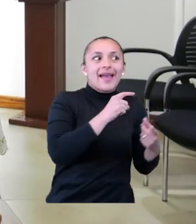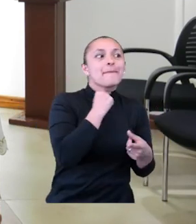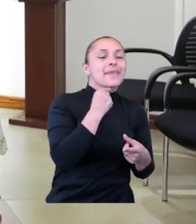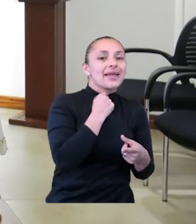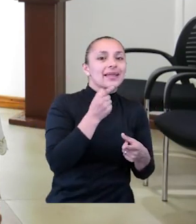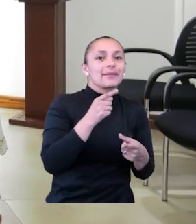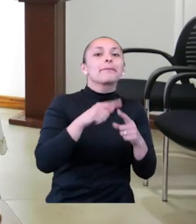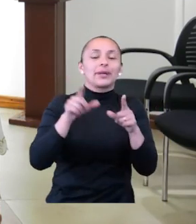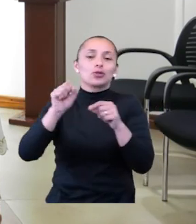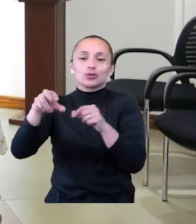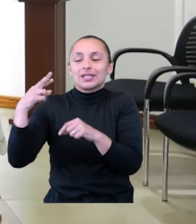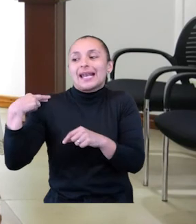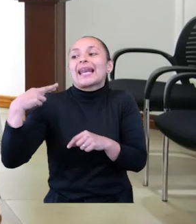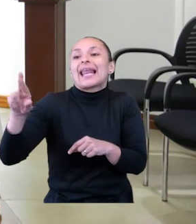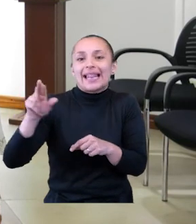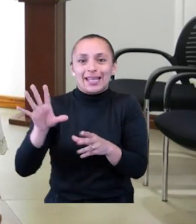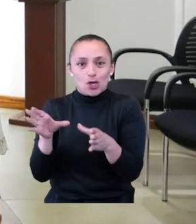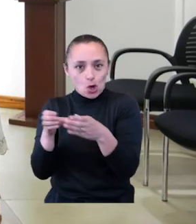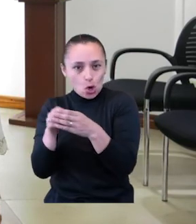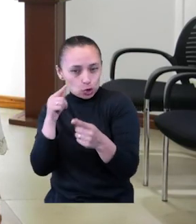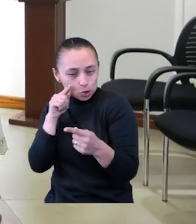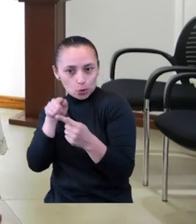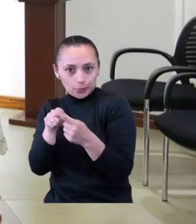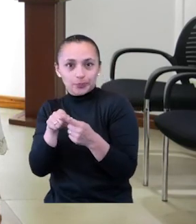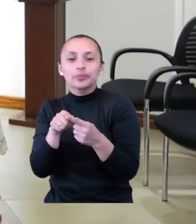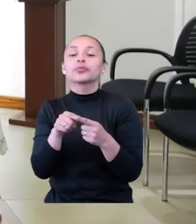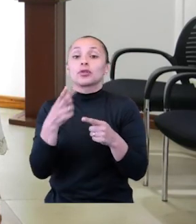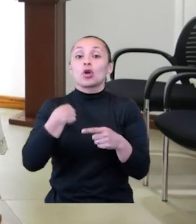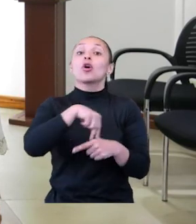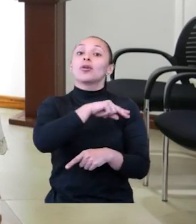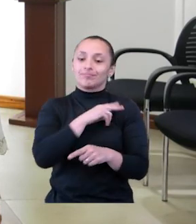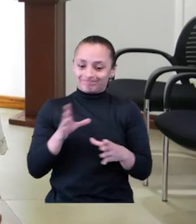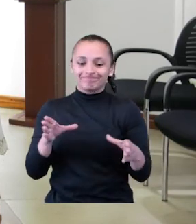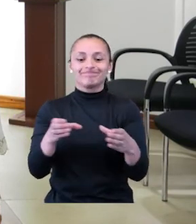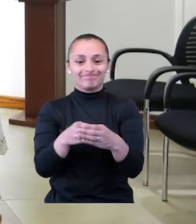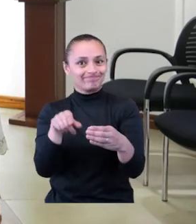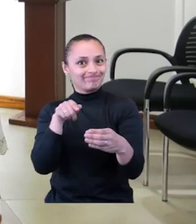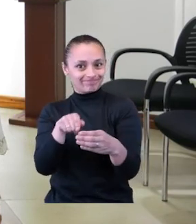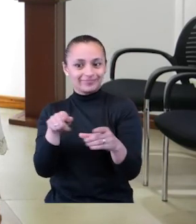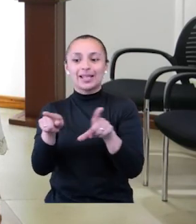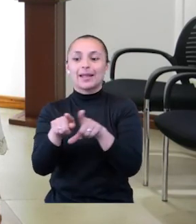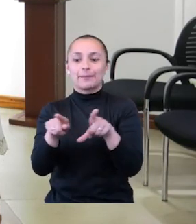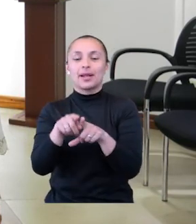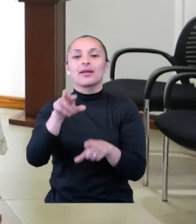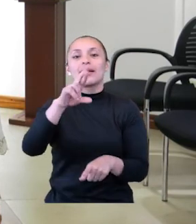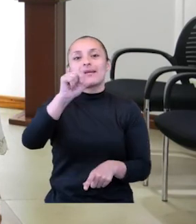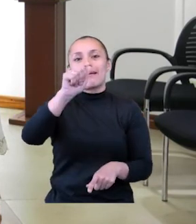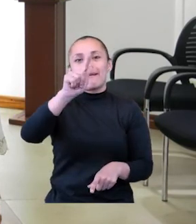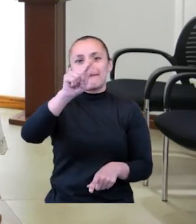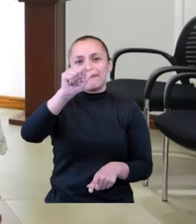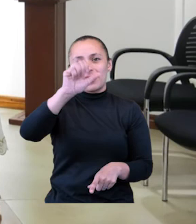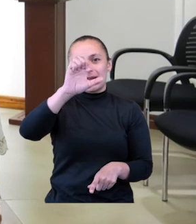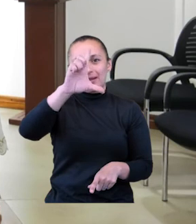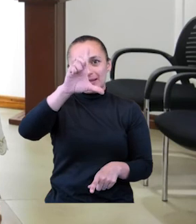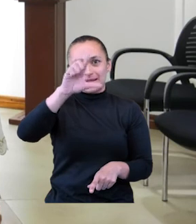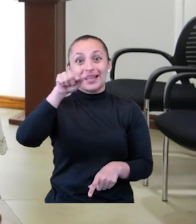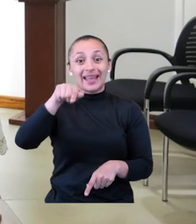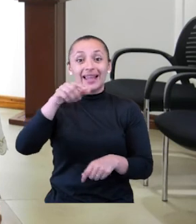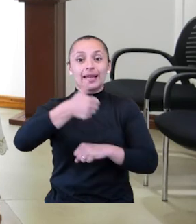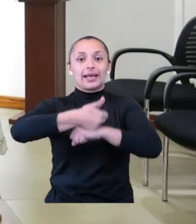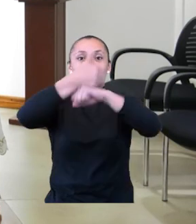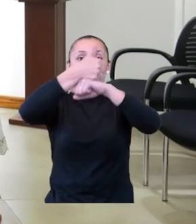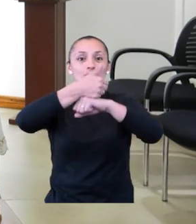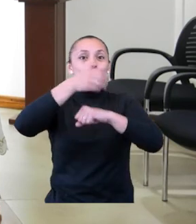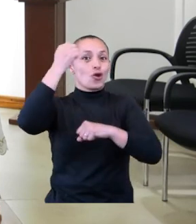pero sí de vida religiosa nosotros en nuestra fraternidad tenemos a nuestro hermano rafael gutiérrez es el